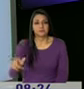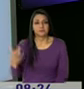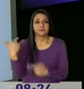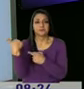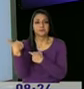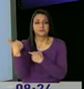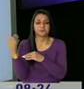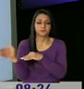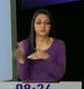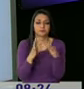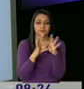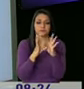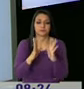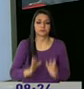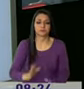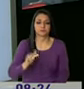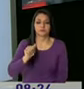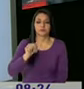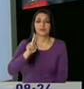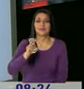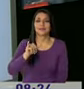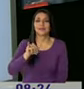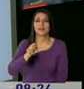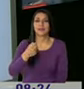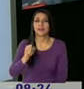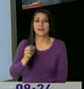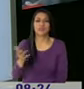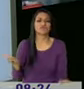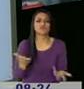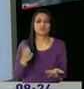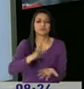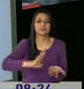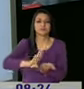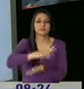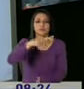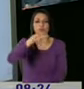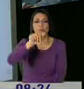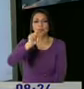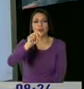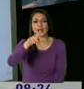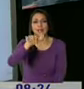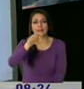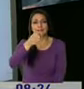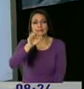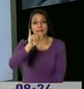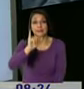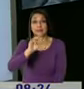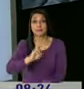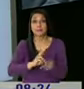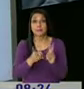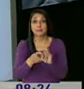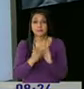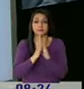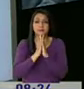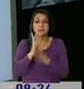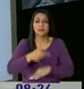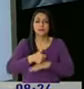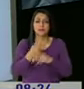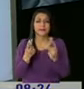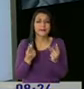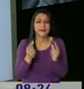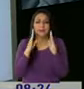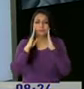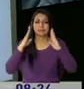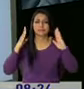Está en el barrio San Isidro de Puengasí. Mi querida Andreita, los vecinos piden a las autoridades